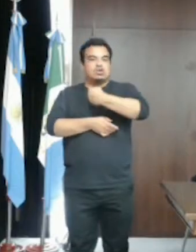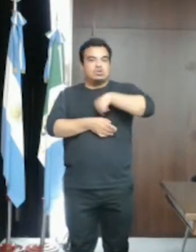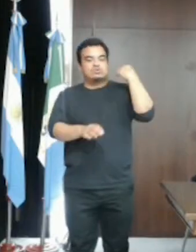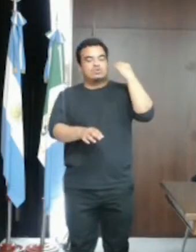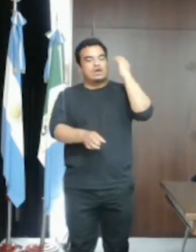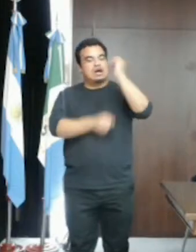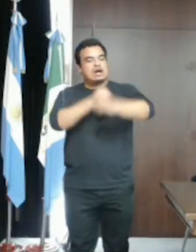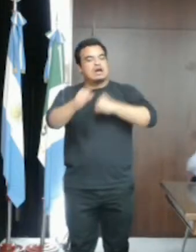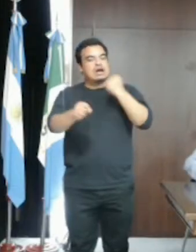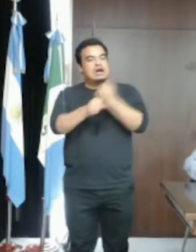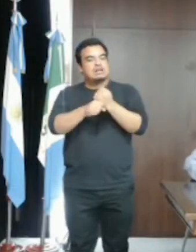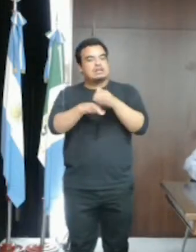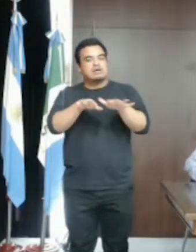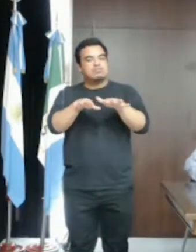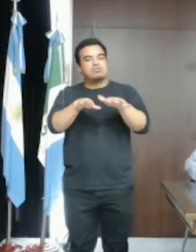mundo.